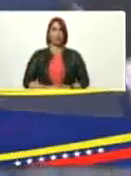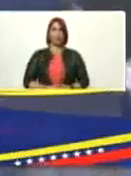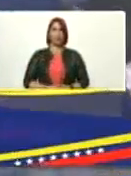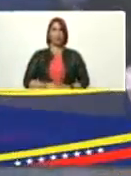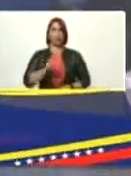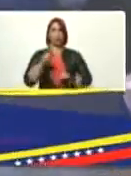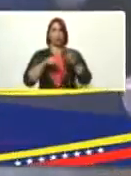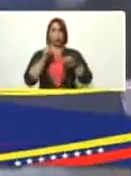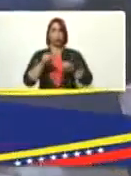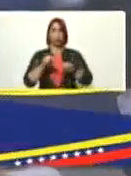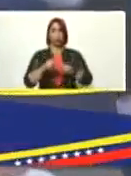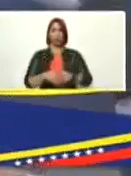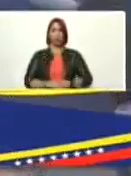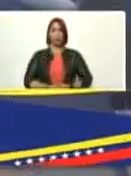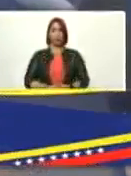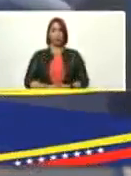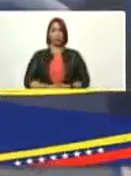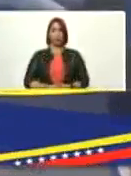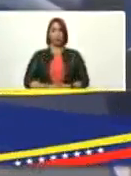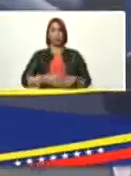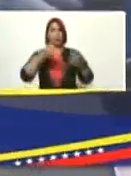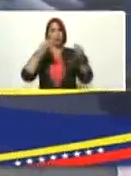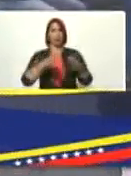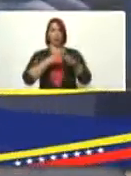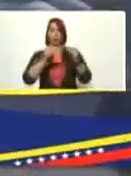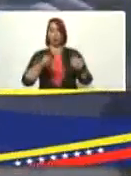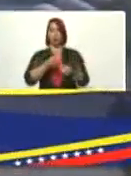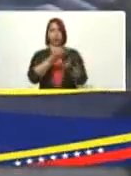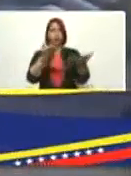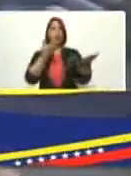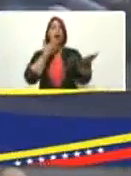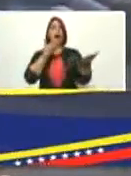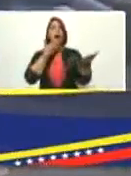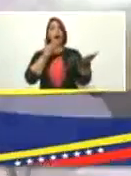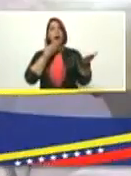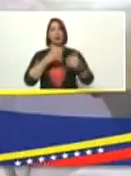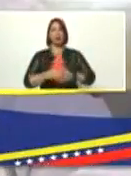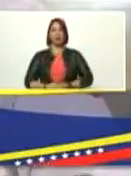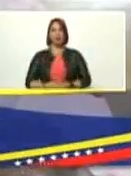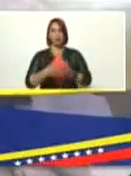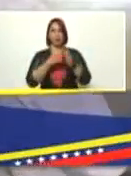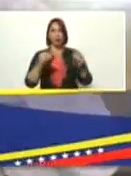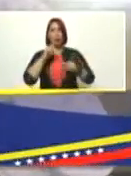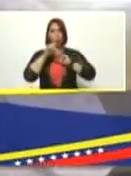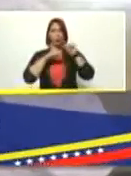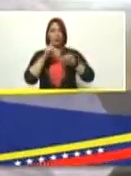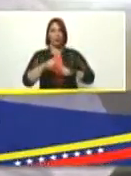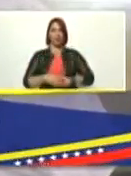¿Twitter? Confirmo que son unos aburridos. Todos tienen Twitter.